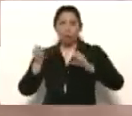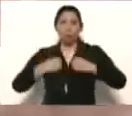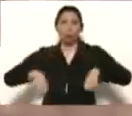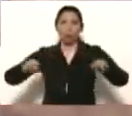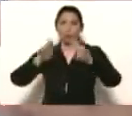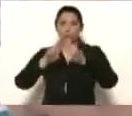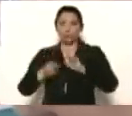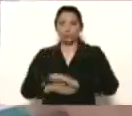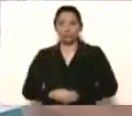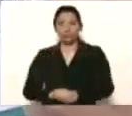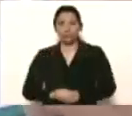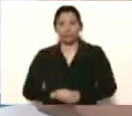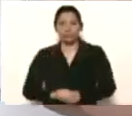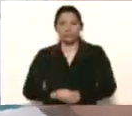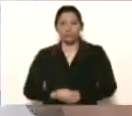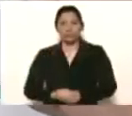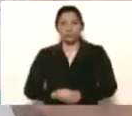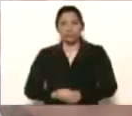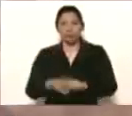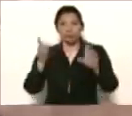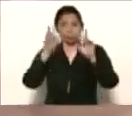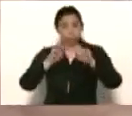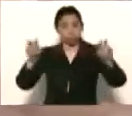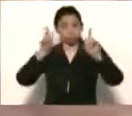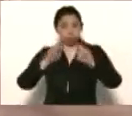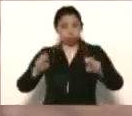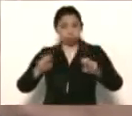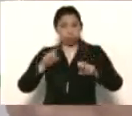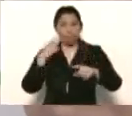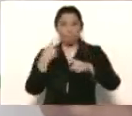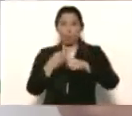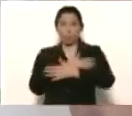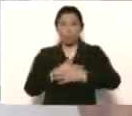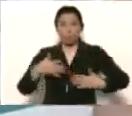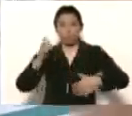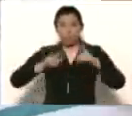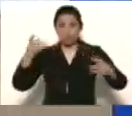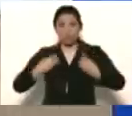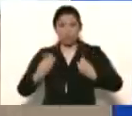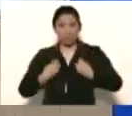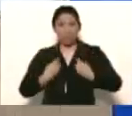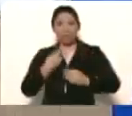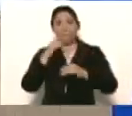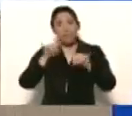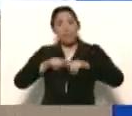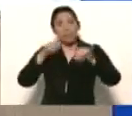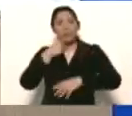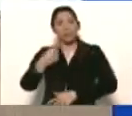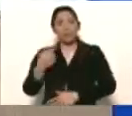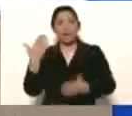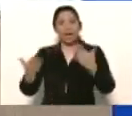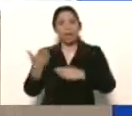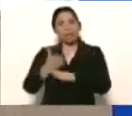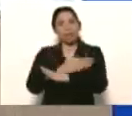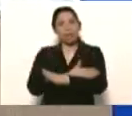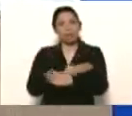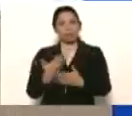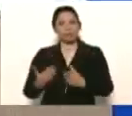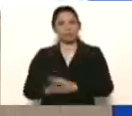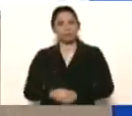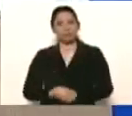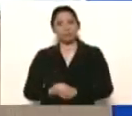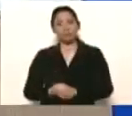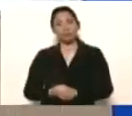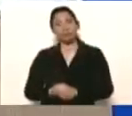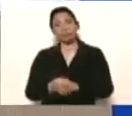evaluó los tests por millones de habitantes y es lo mismo que le decía anteriormente para poder comparar en el número de texas en países con